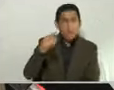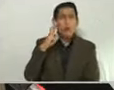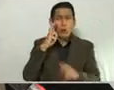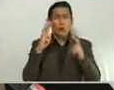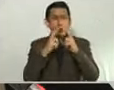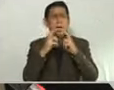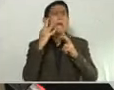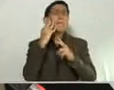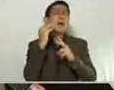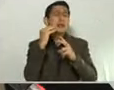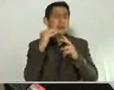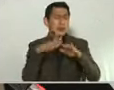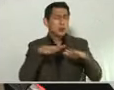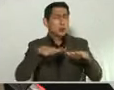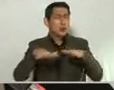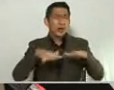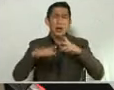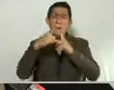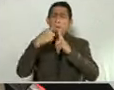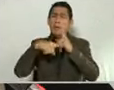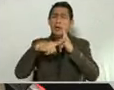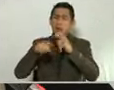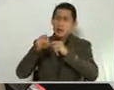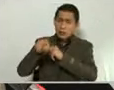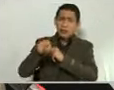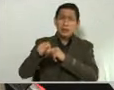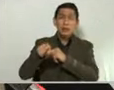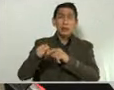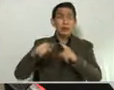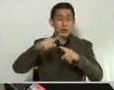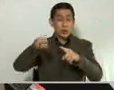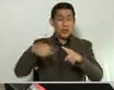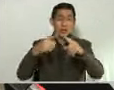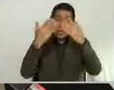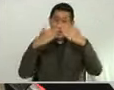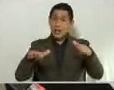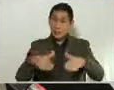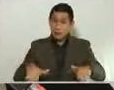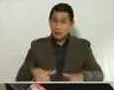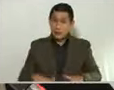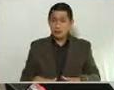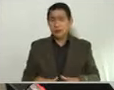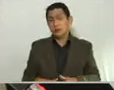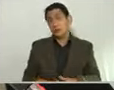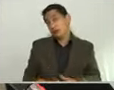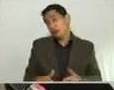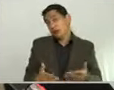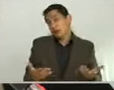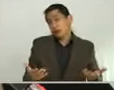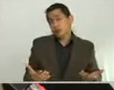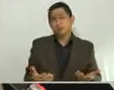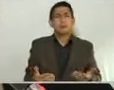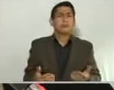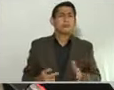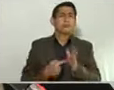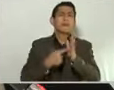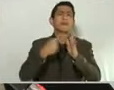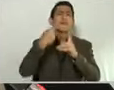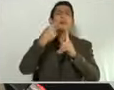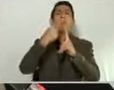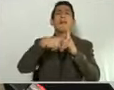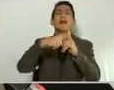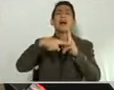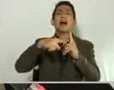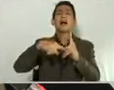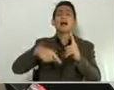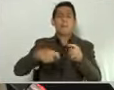mercados que el ingeniero Zúñiga. Así es que en épocas navideñas sí piden, por ejemplo, en las Cuatro Manzanas,